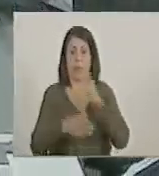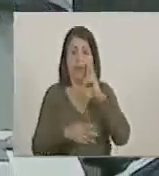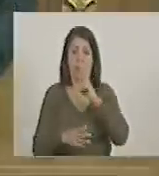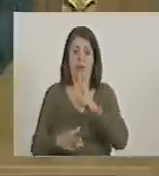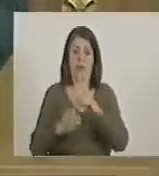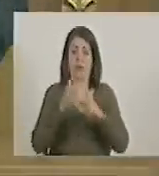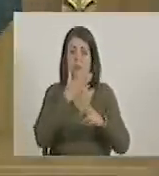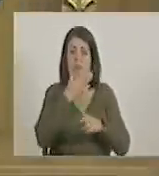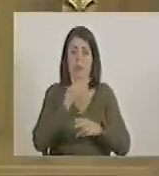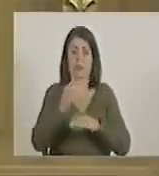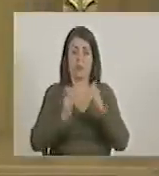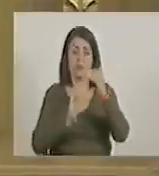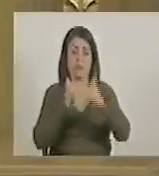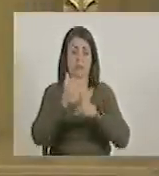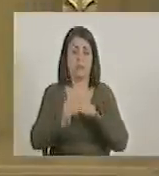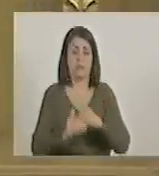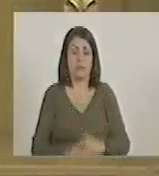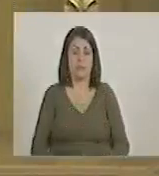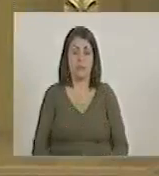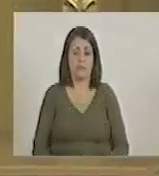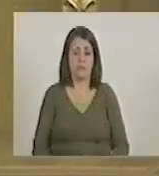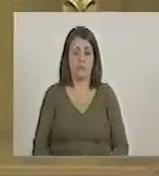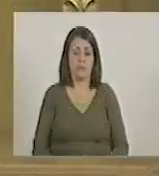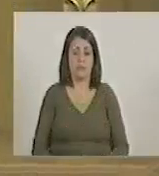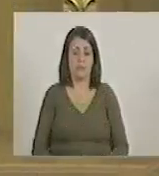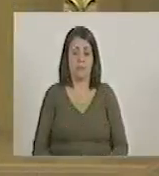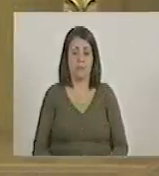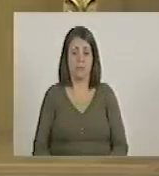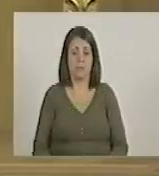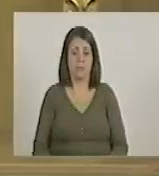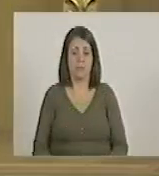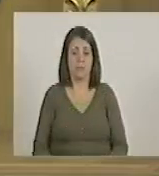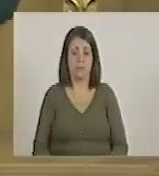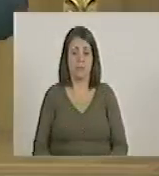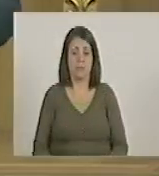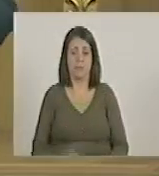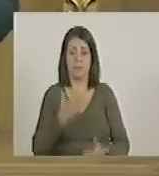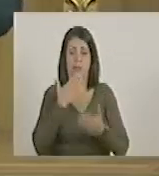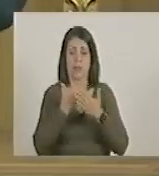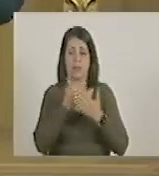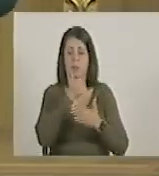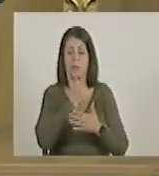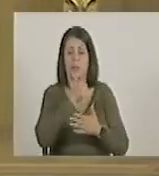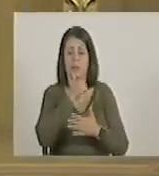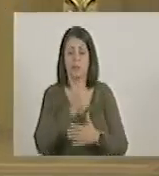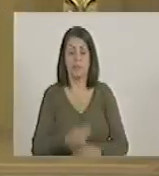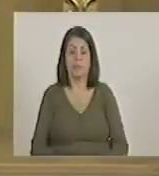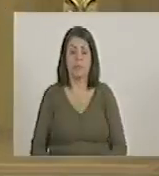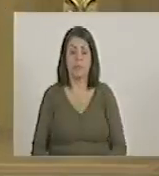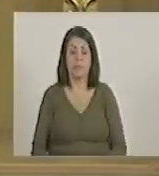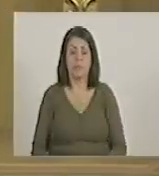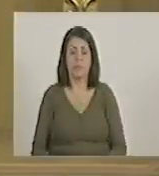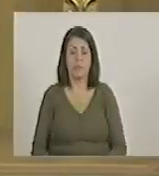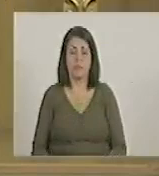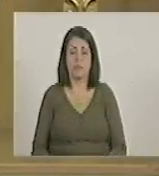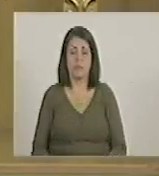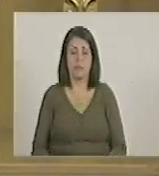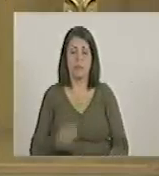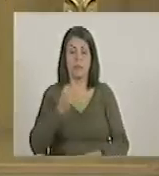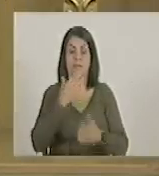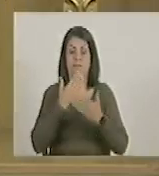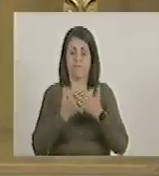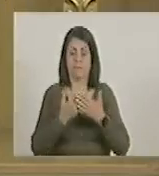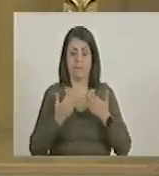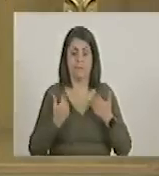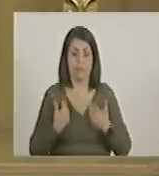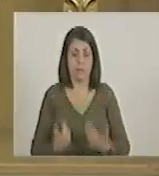fases, y con esto termino, querido camarada Pedro Infante, que le agradezco su paciencia, casi inagotable a la hora de